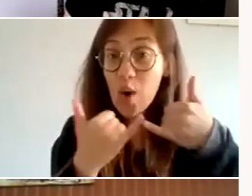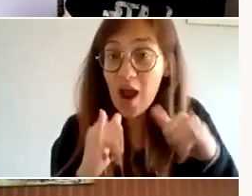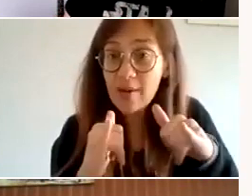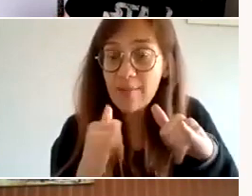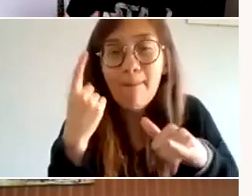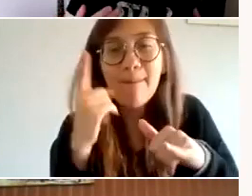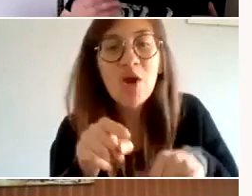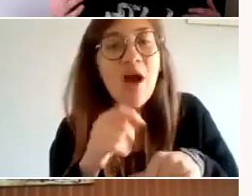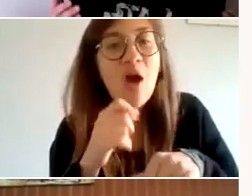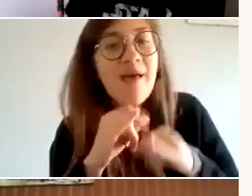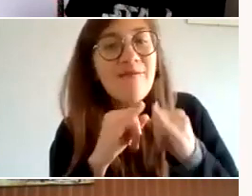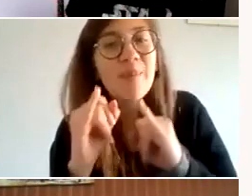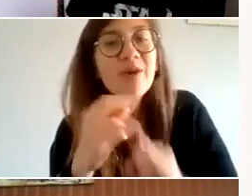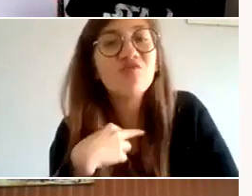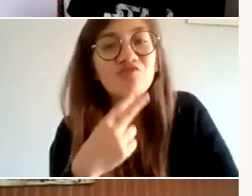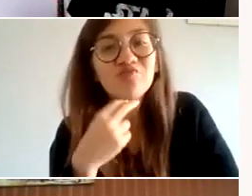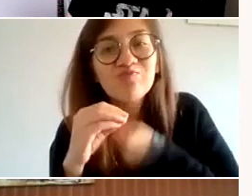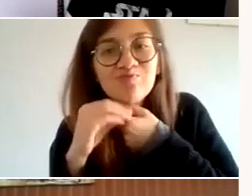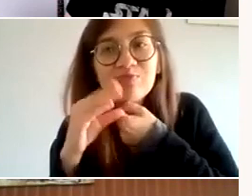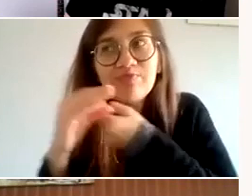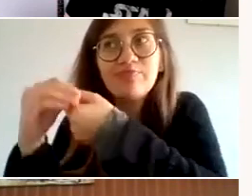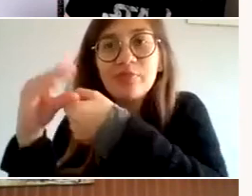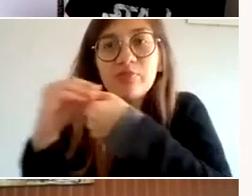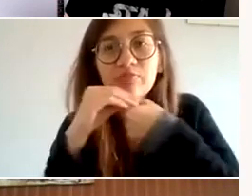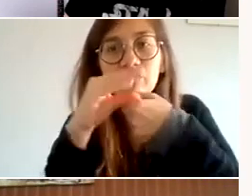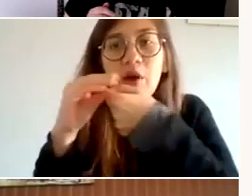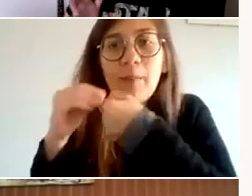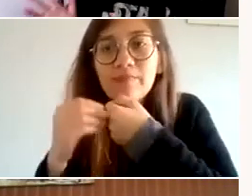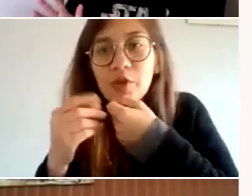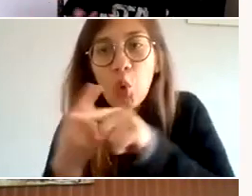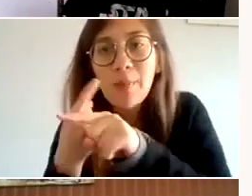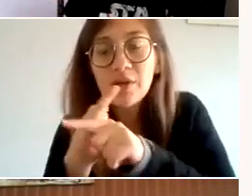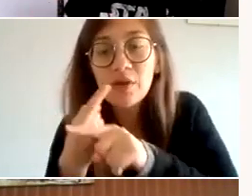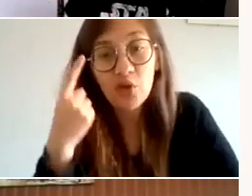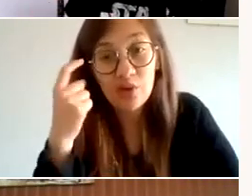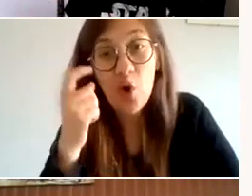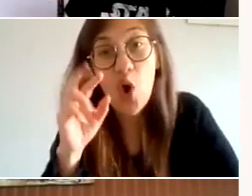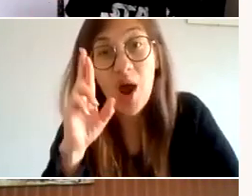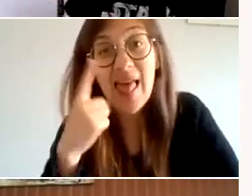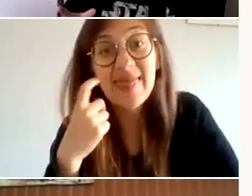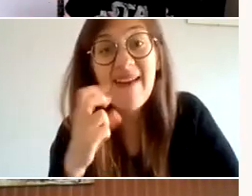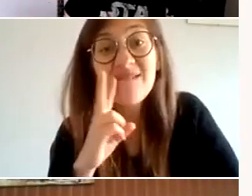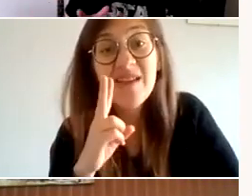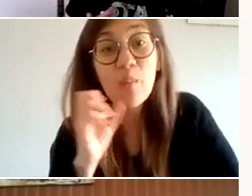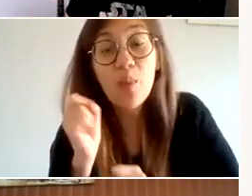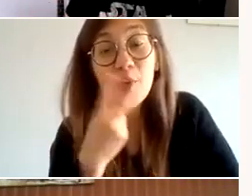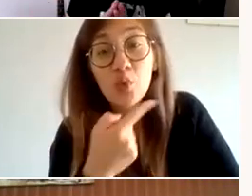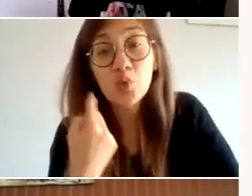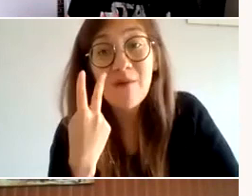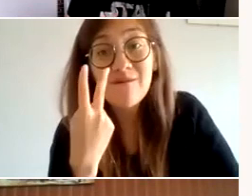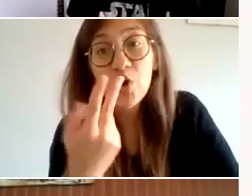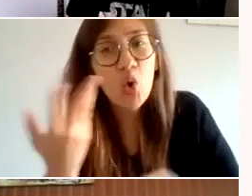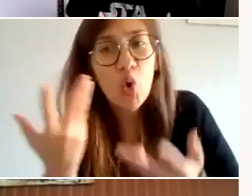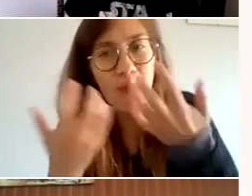ahí, estar trabajando todos juntos. De hecho, quiero que el día viernes lo podamos ver, les voy a abrir la aplicación para que vean